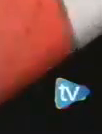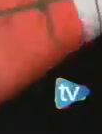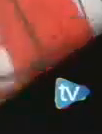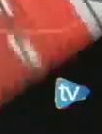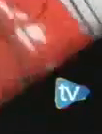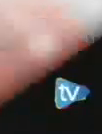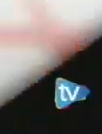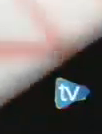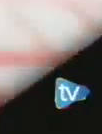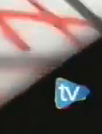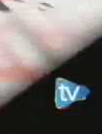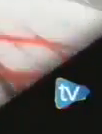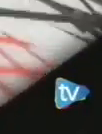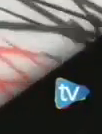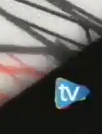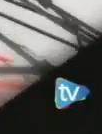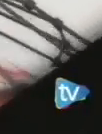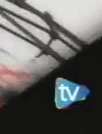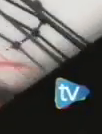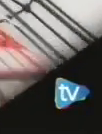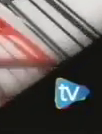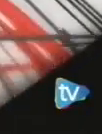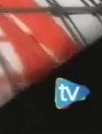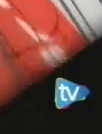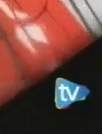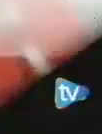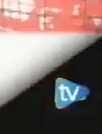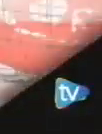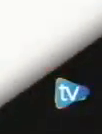enseguida. Telediario.